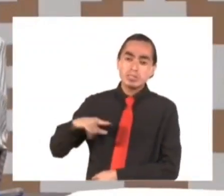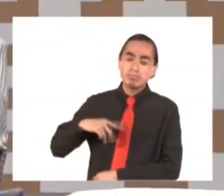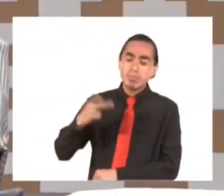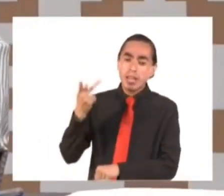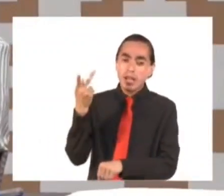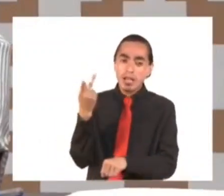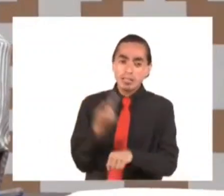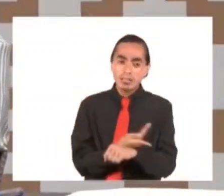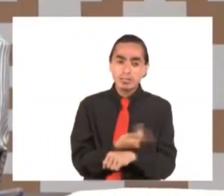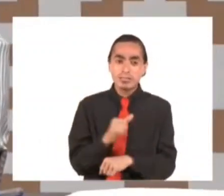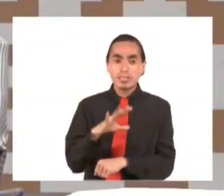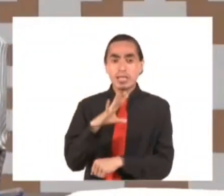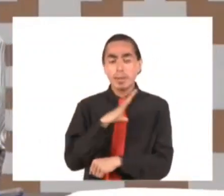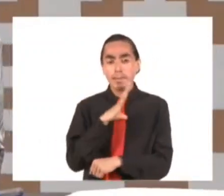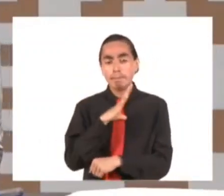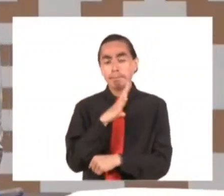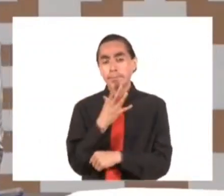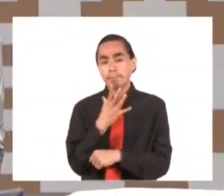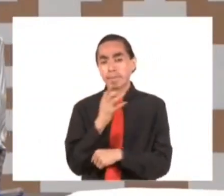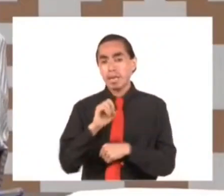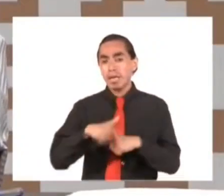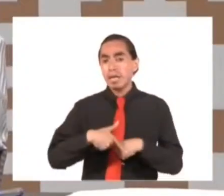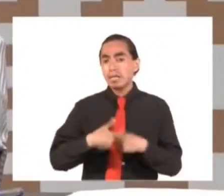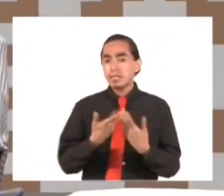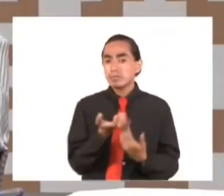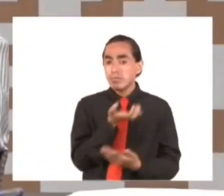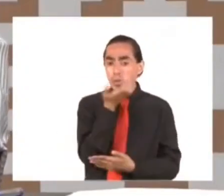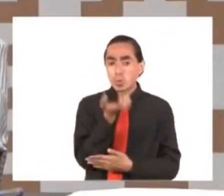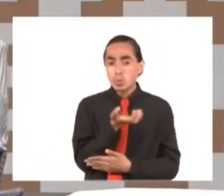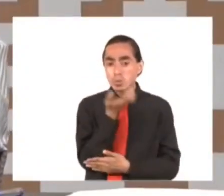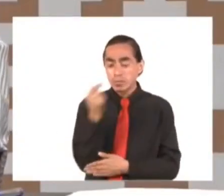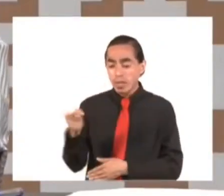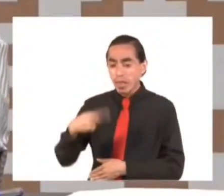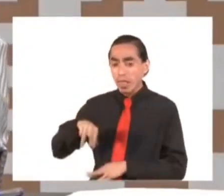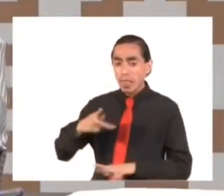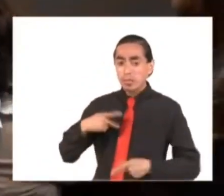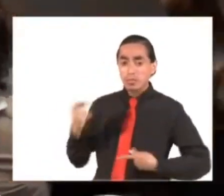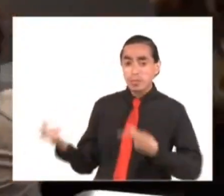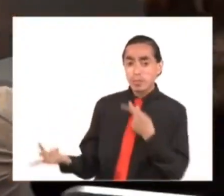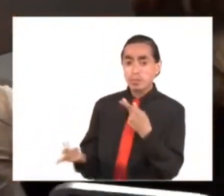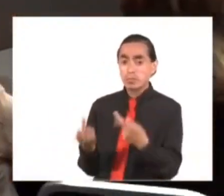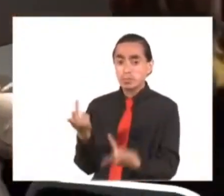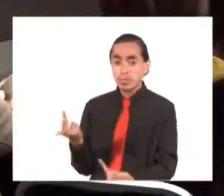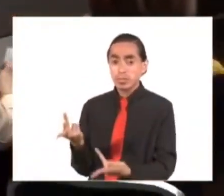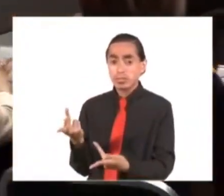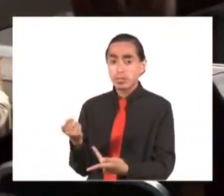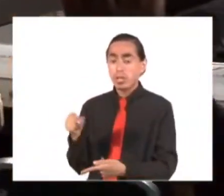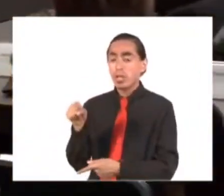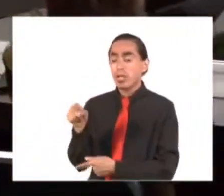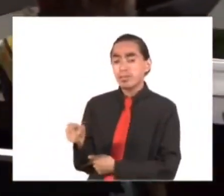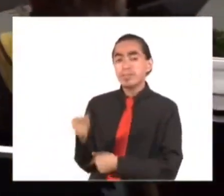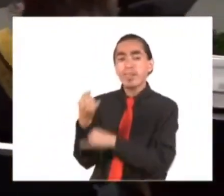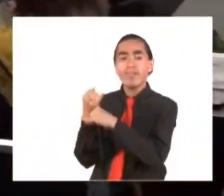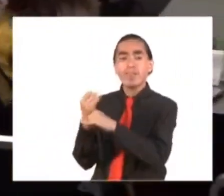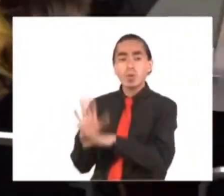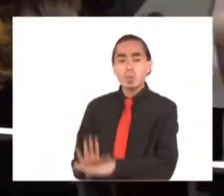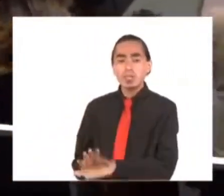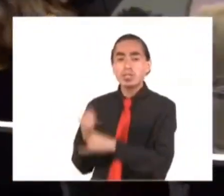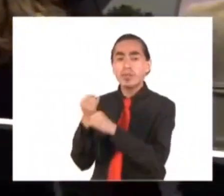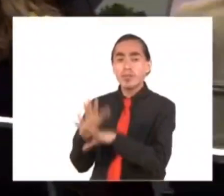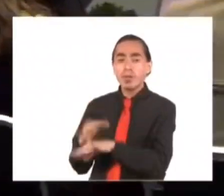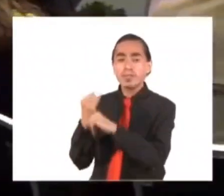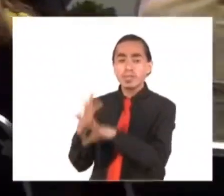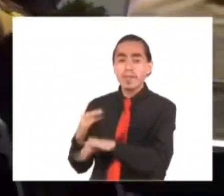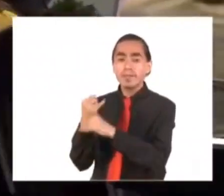esta tendencia o este hábito de preguntar a las personas su información una y otra vez, inclusive